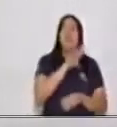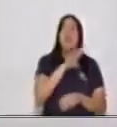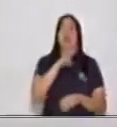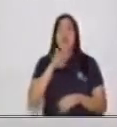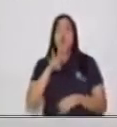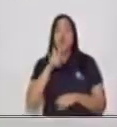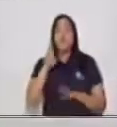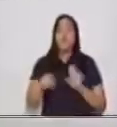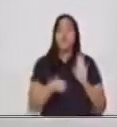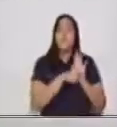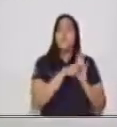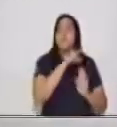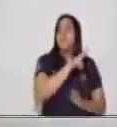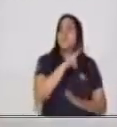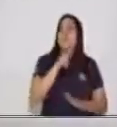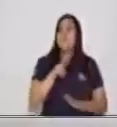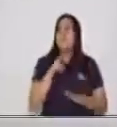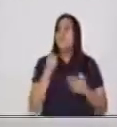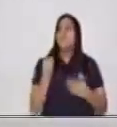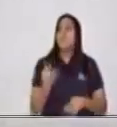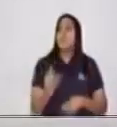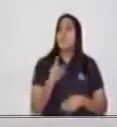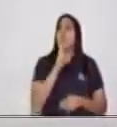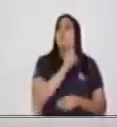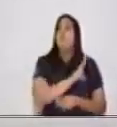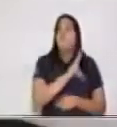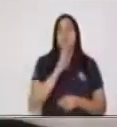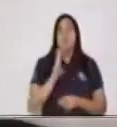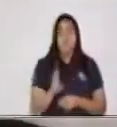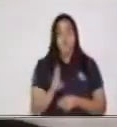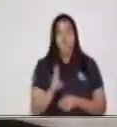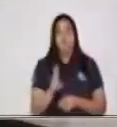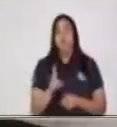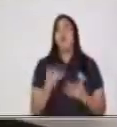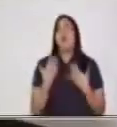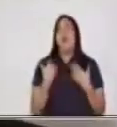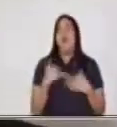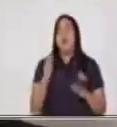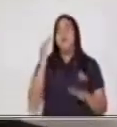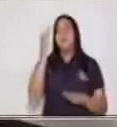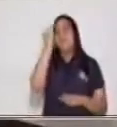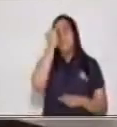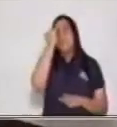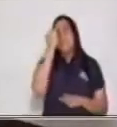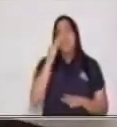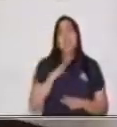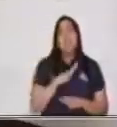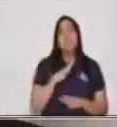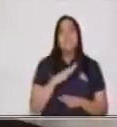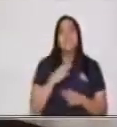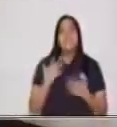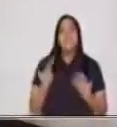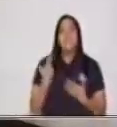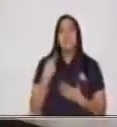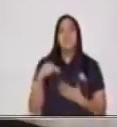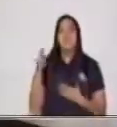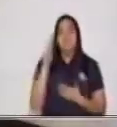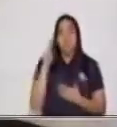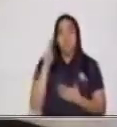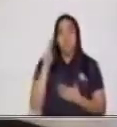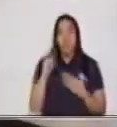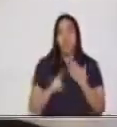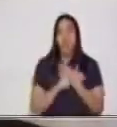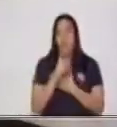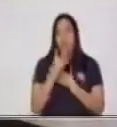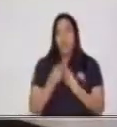22. Nos queda 22. Y entonces ahora sí, ya tenemos nuestra segunda ecuación. Esta